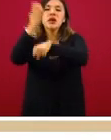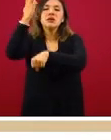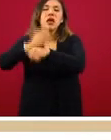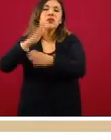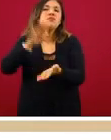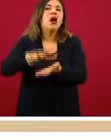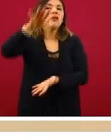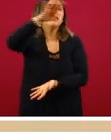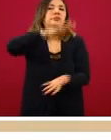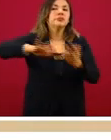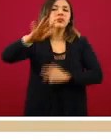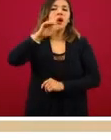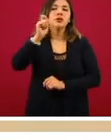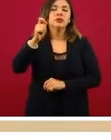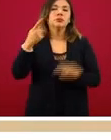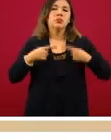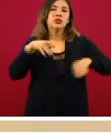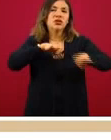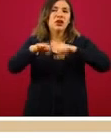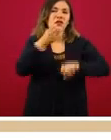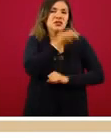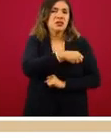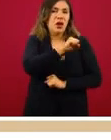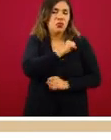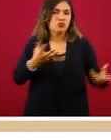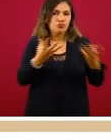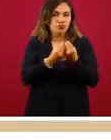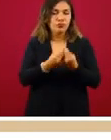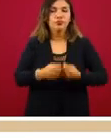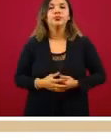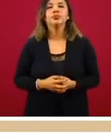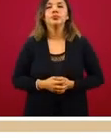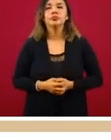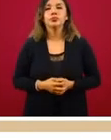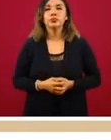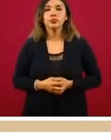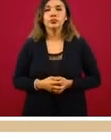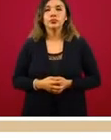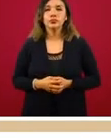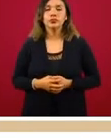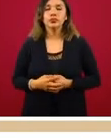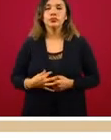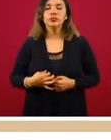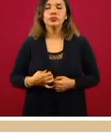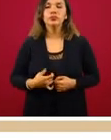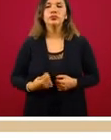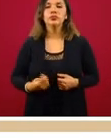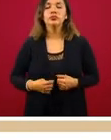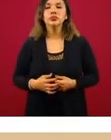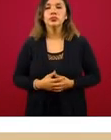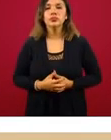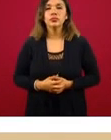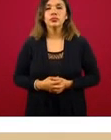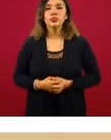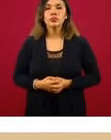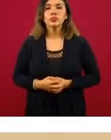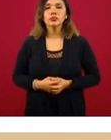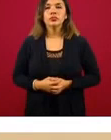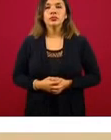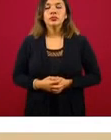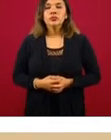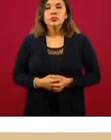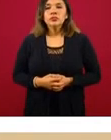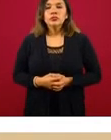tenido los profesionales de salud en cada uno de ellos. Si vemos la siguiente diapositiva, aquí